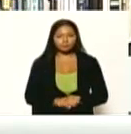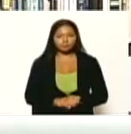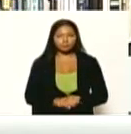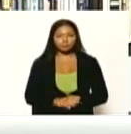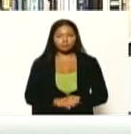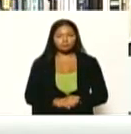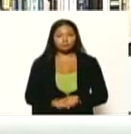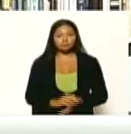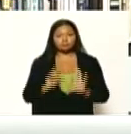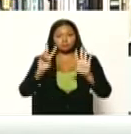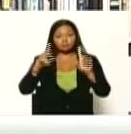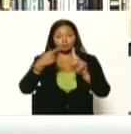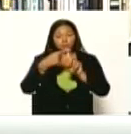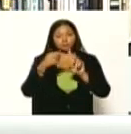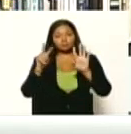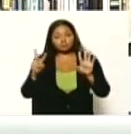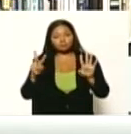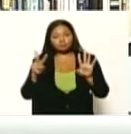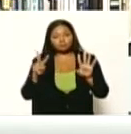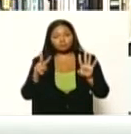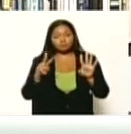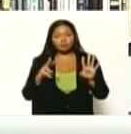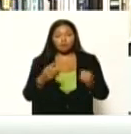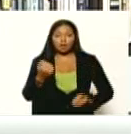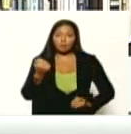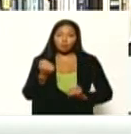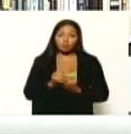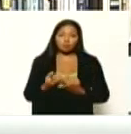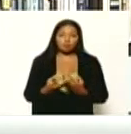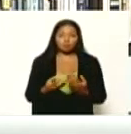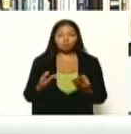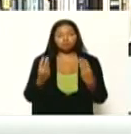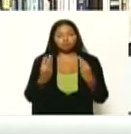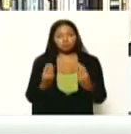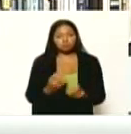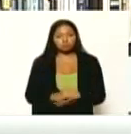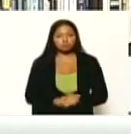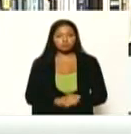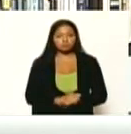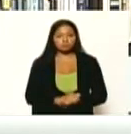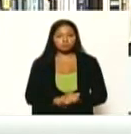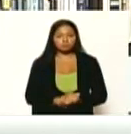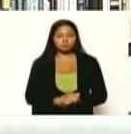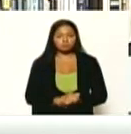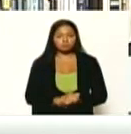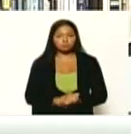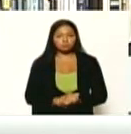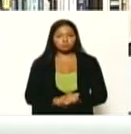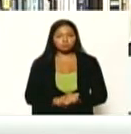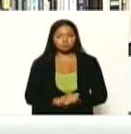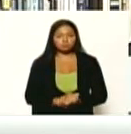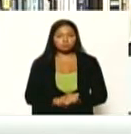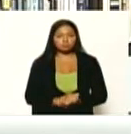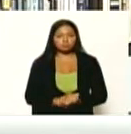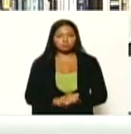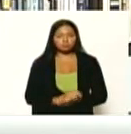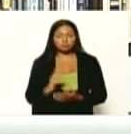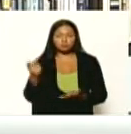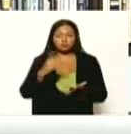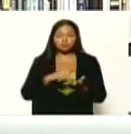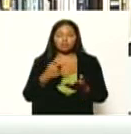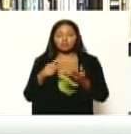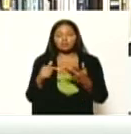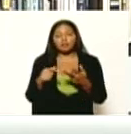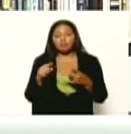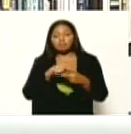El 7 más 7 ha servido y de mucho. Con la llegada de la